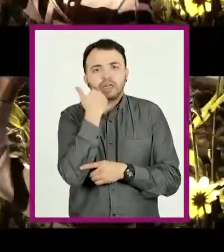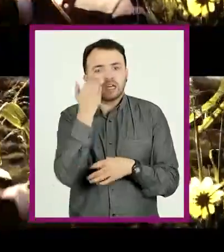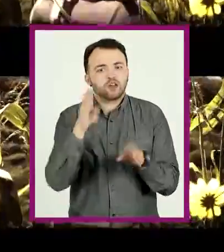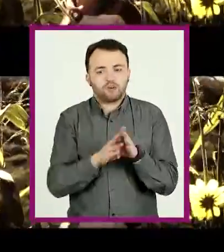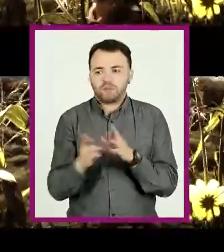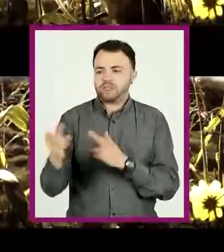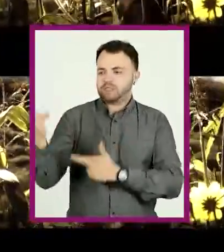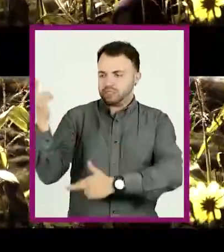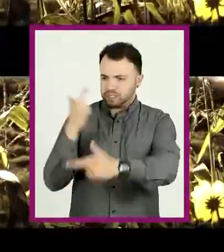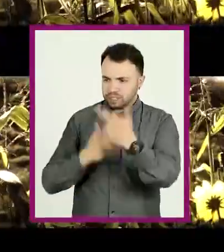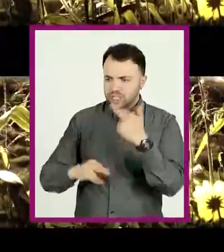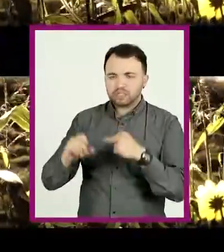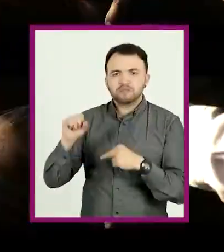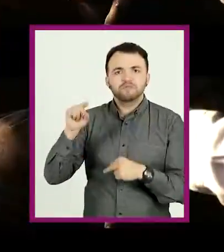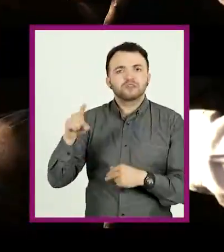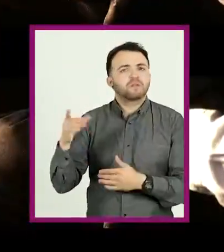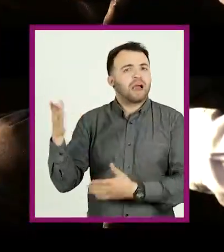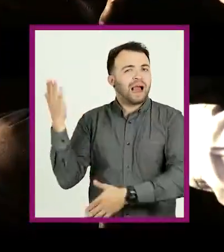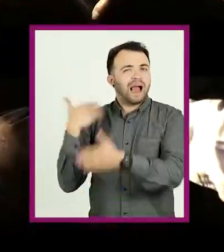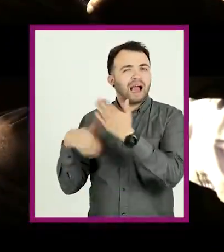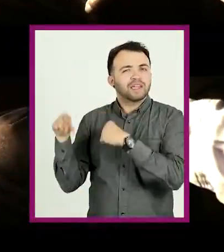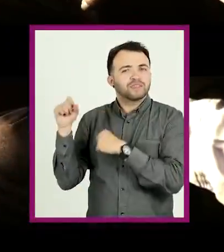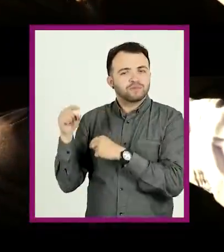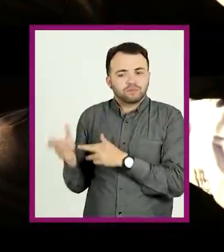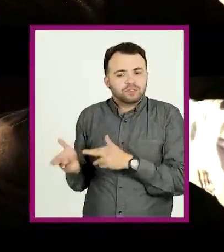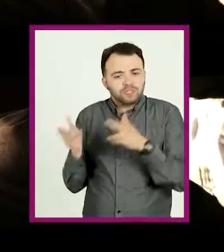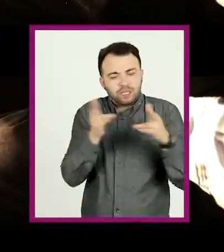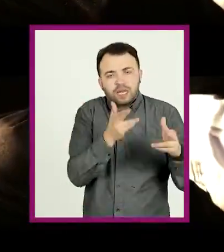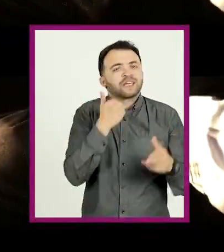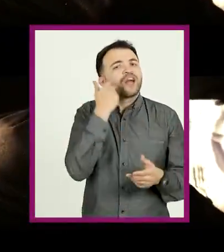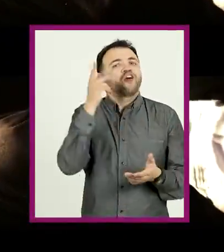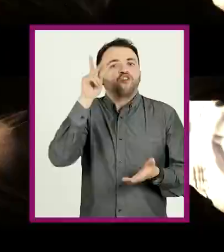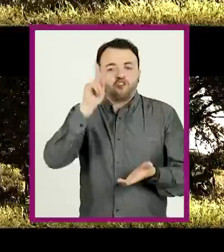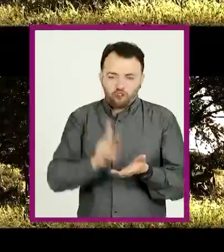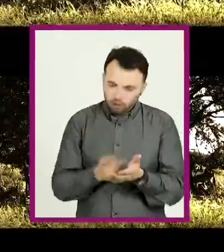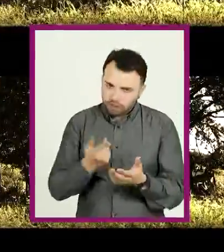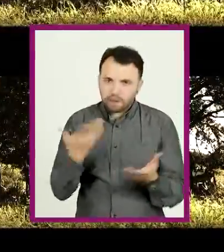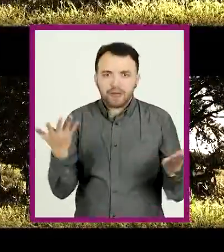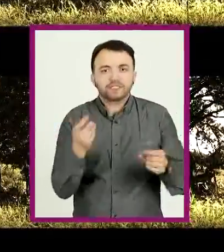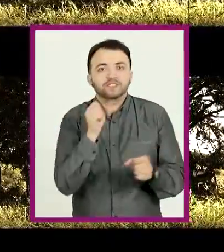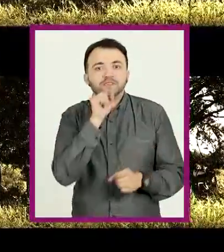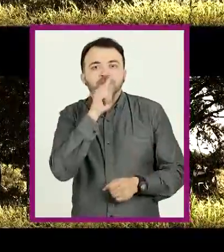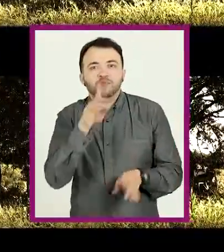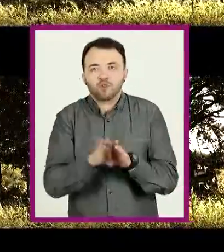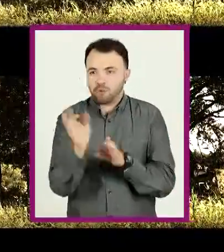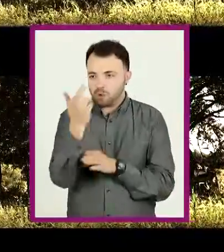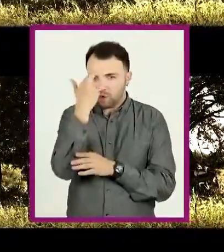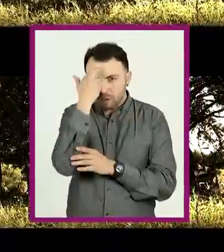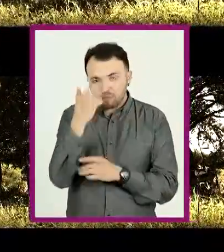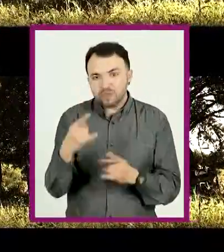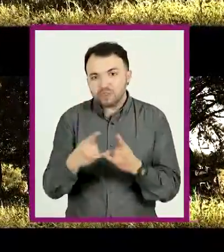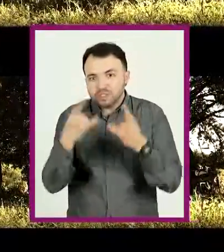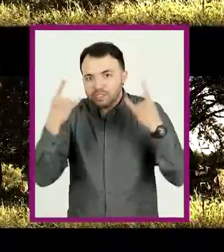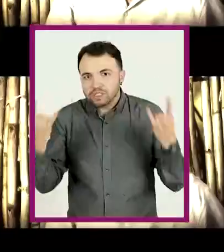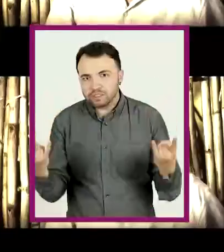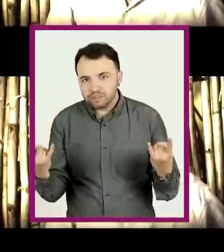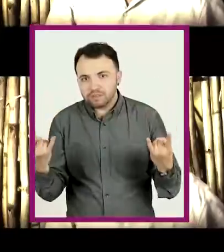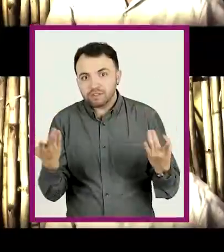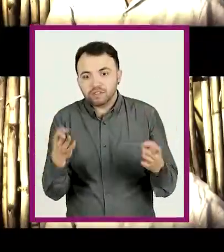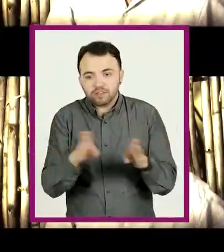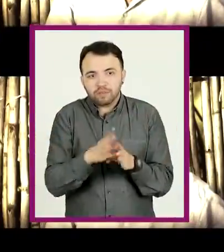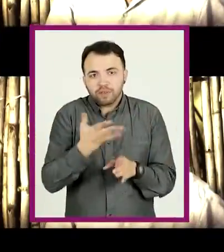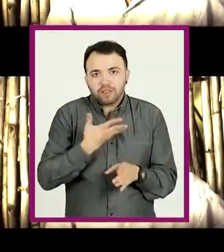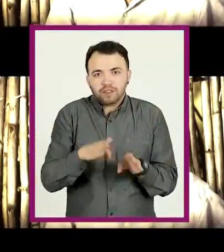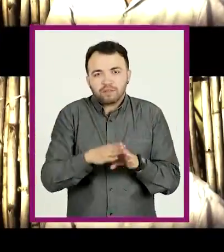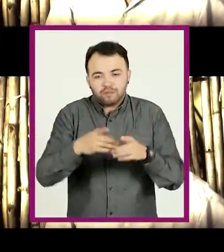esta tradición a partir de influencias de música africana, de jazz y otras cuestiones, lo cual hizo de una manera excepcional